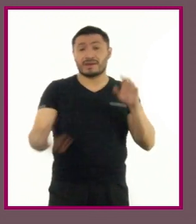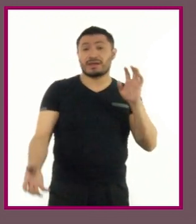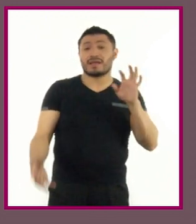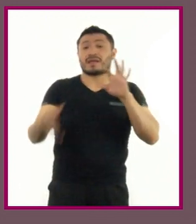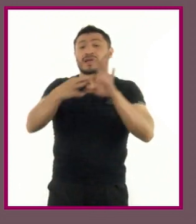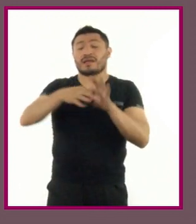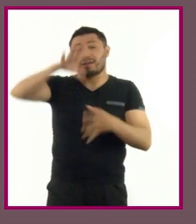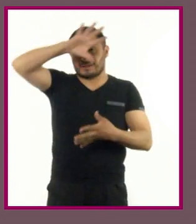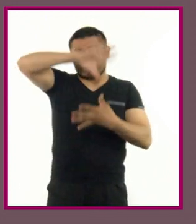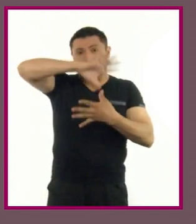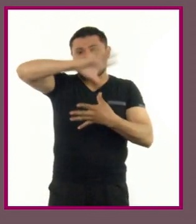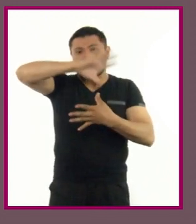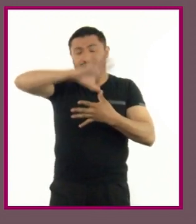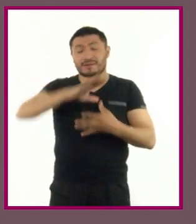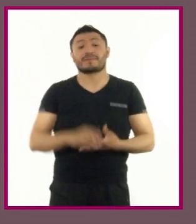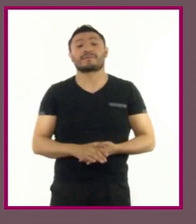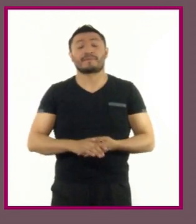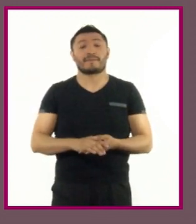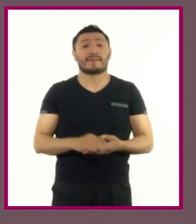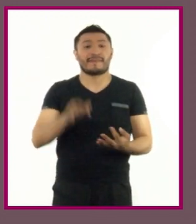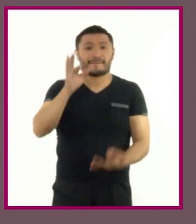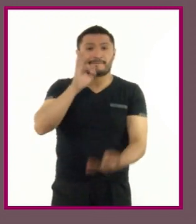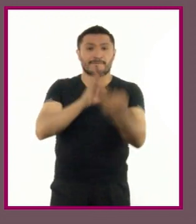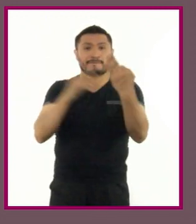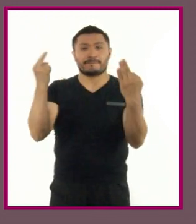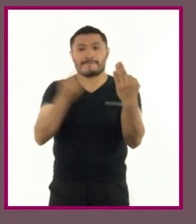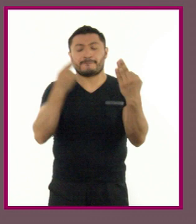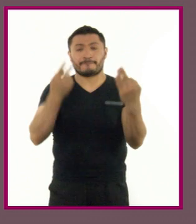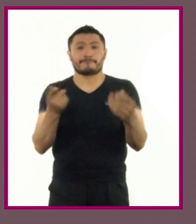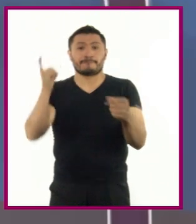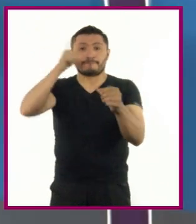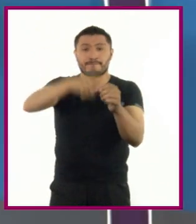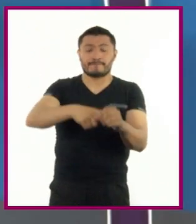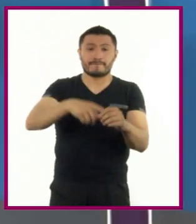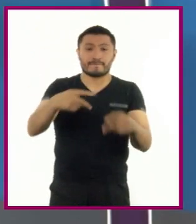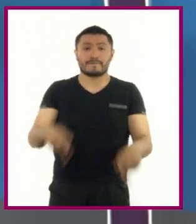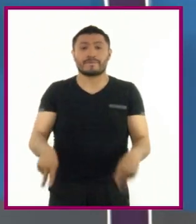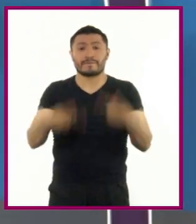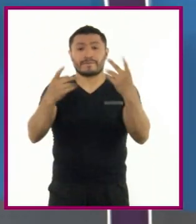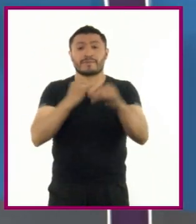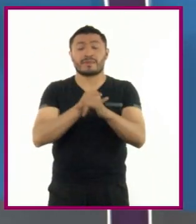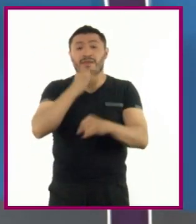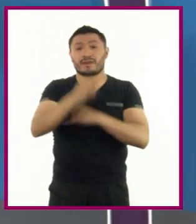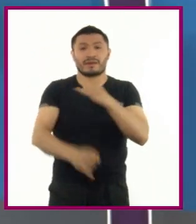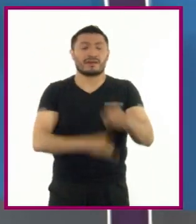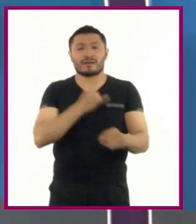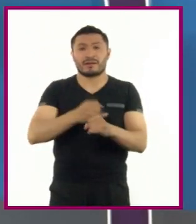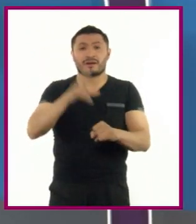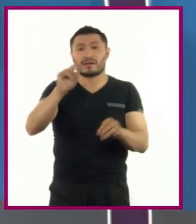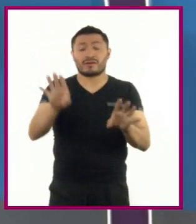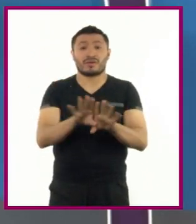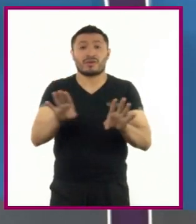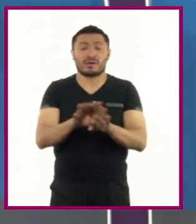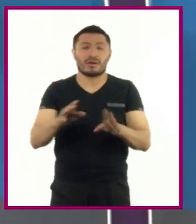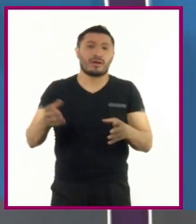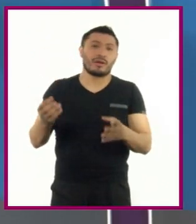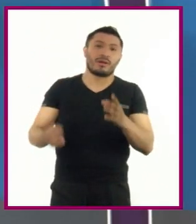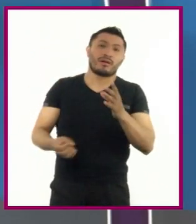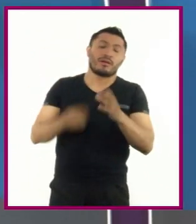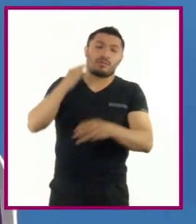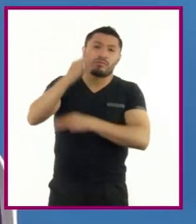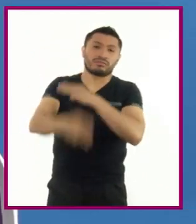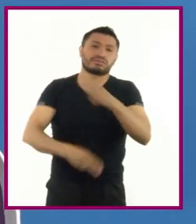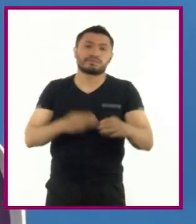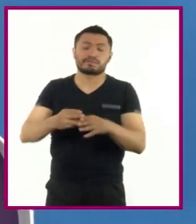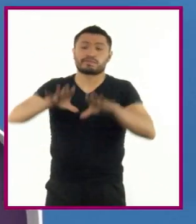nuestro continente, ante la necesidad de integrarse al comercio internacional y de no quedar al margen de un nuevo mundo